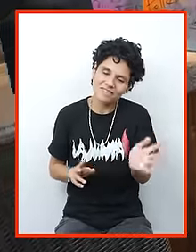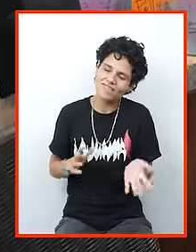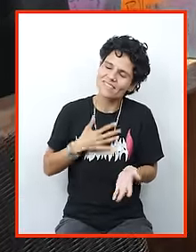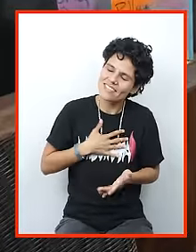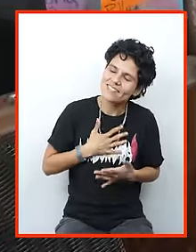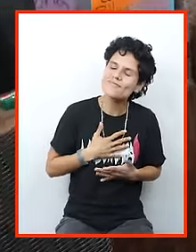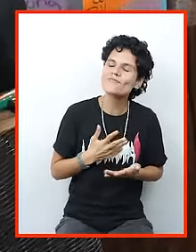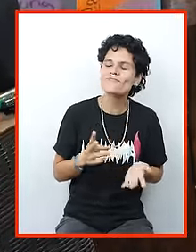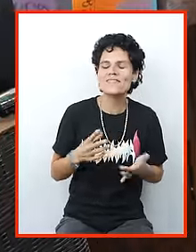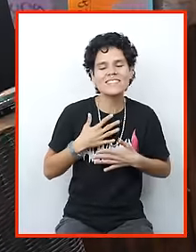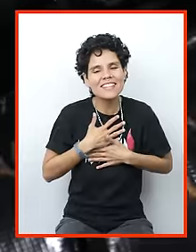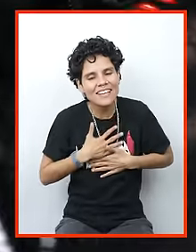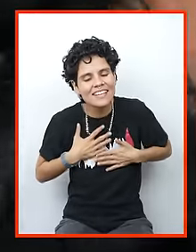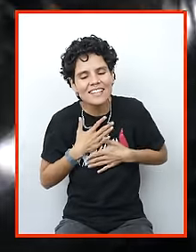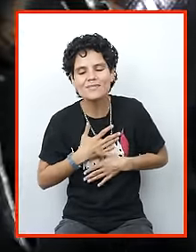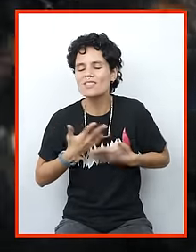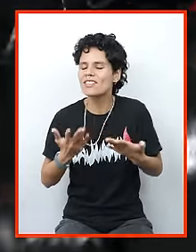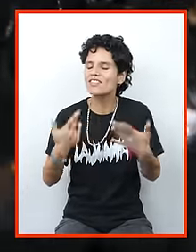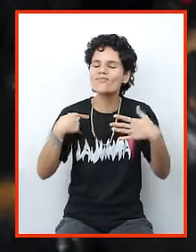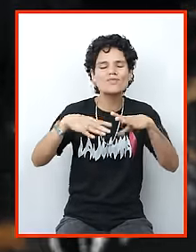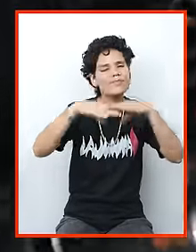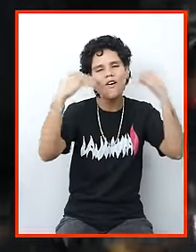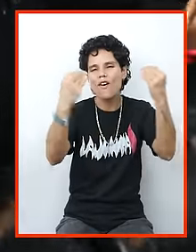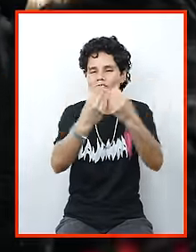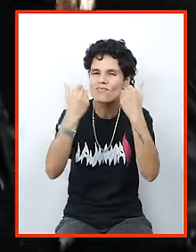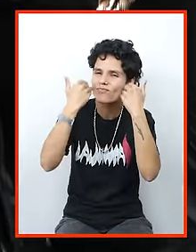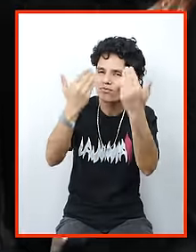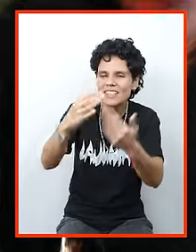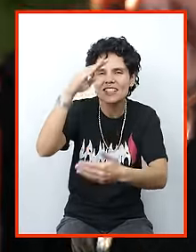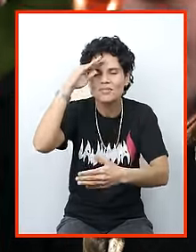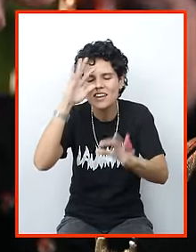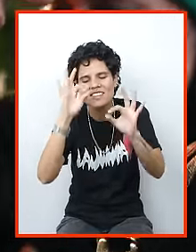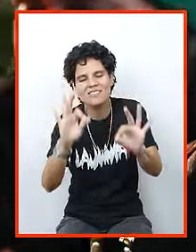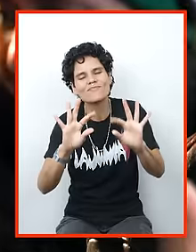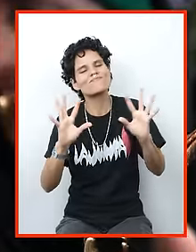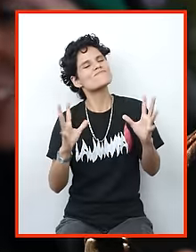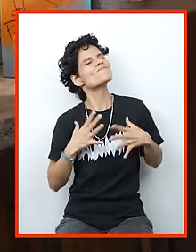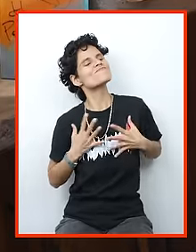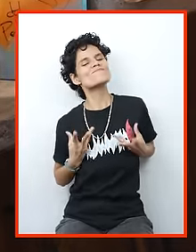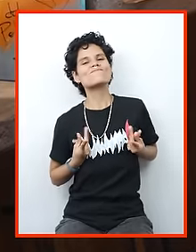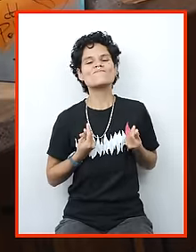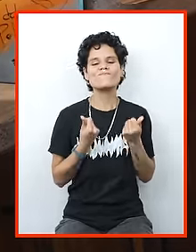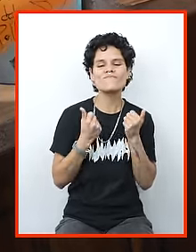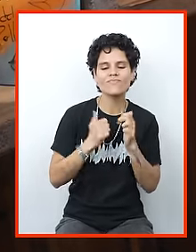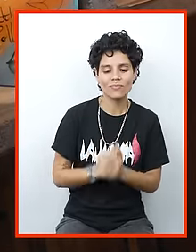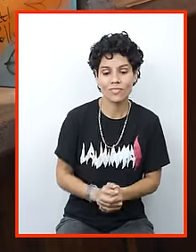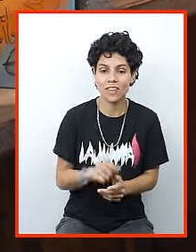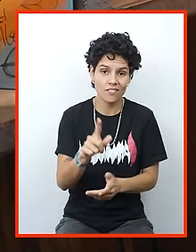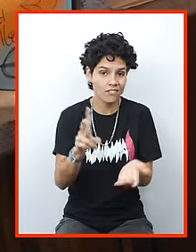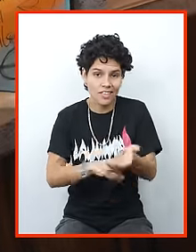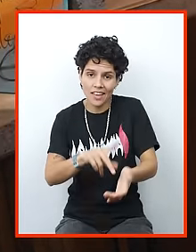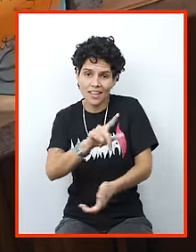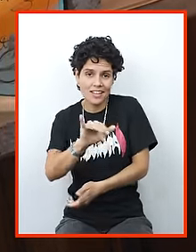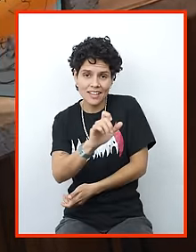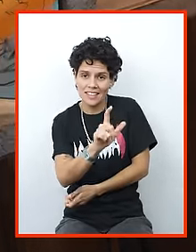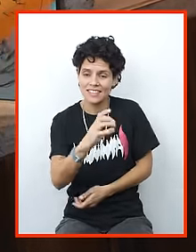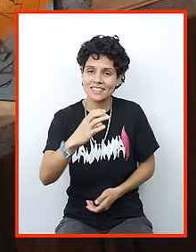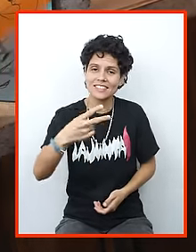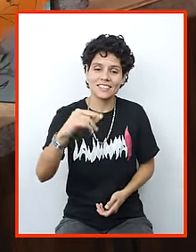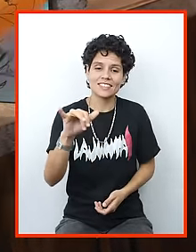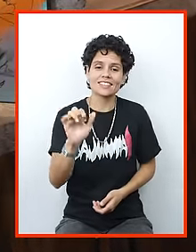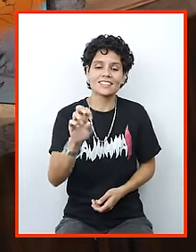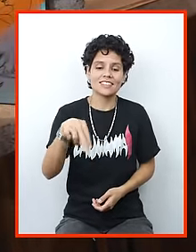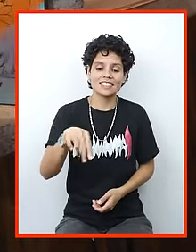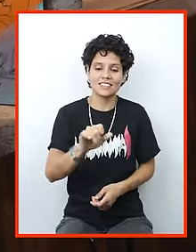queremos que aquí queremos que esta experiencia sea entera, que estés feliz, que estés grato. Gracias. Lil Chayanne para ti, porque para el verdadero Lil Chayanne. Sí, usted sabe.